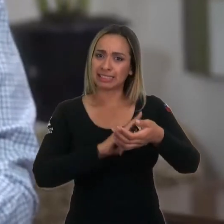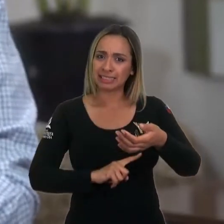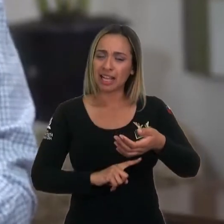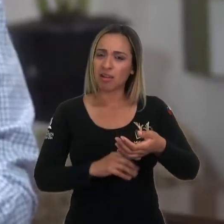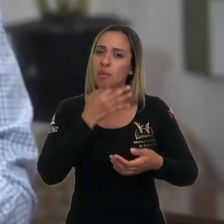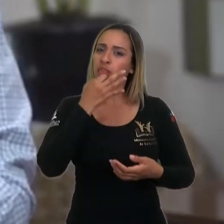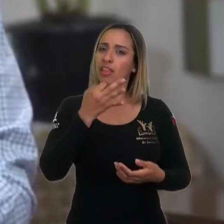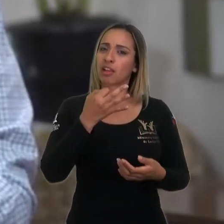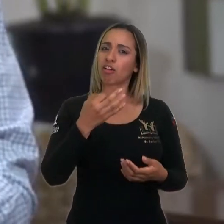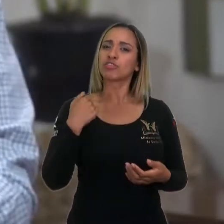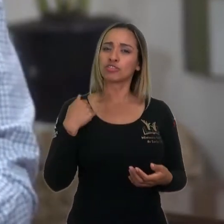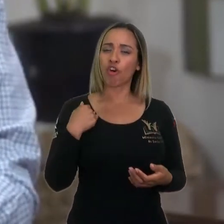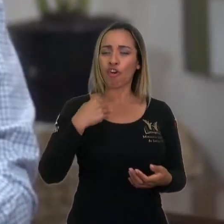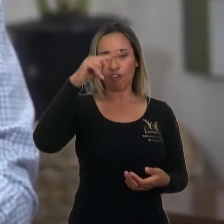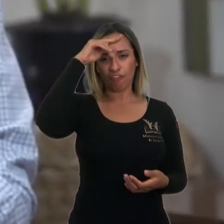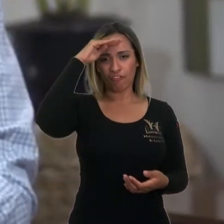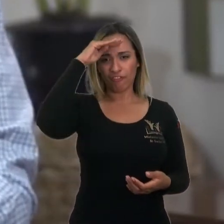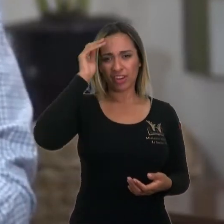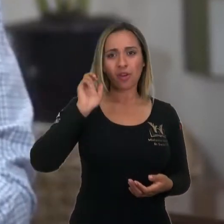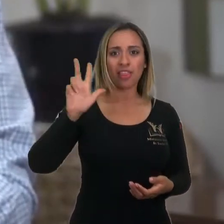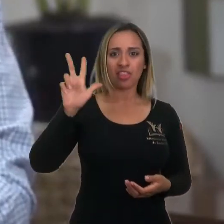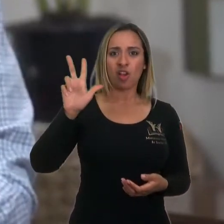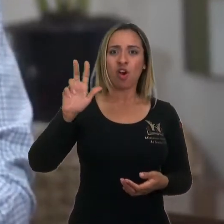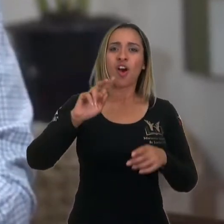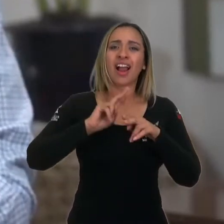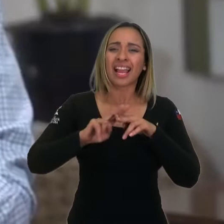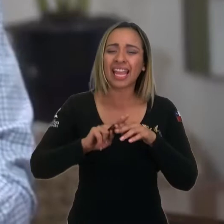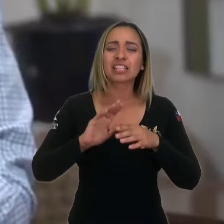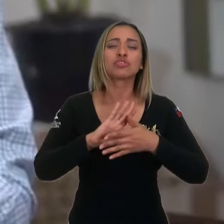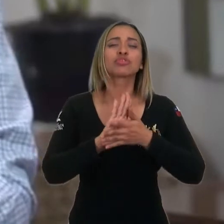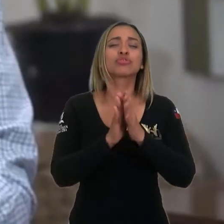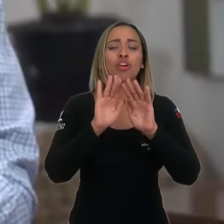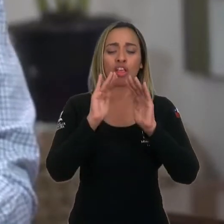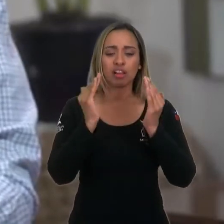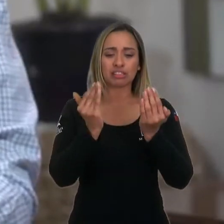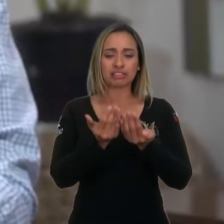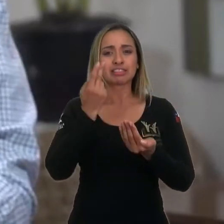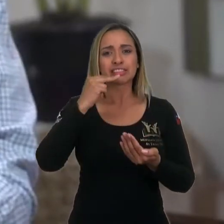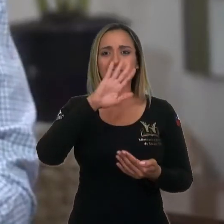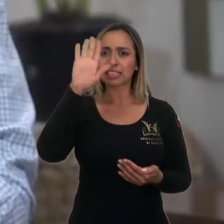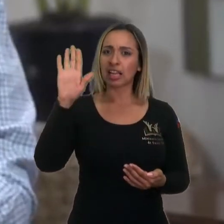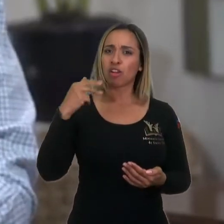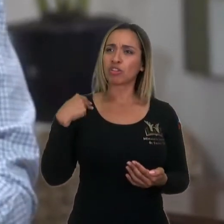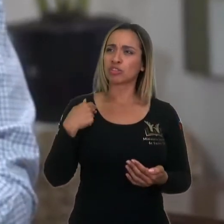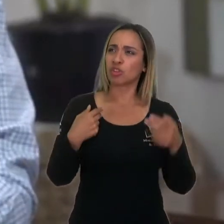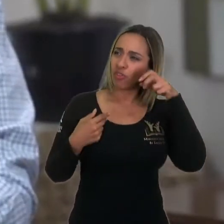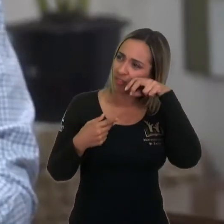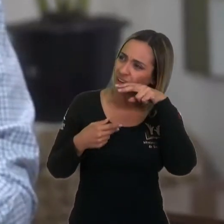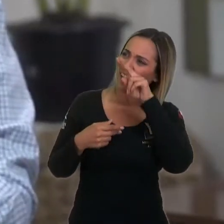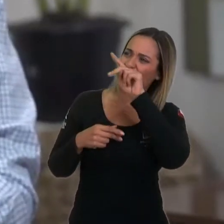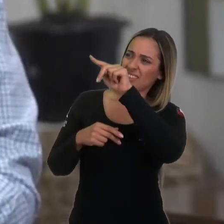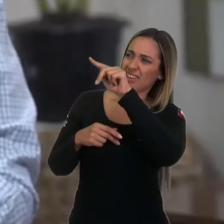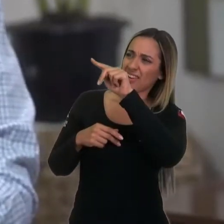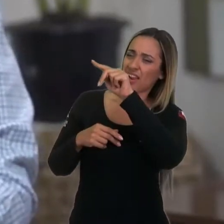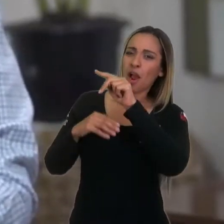que creo en Dios, el Dios todopoderoso, creador de los cielos y de la tierra, ¿debo levantar los ojos a los montes? Quiere decir,